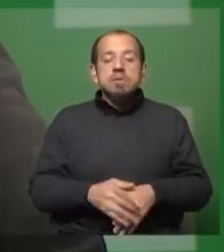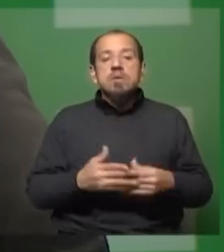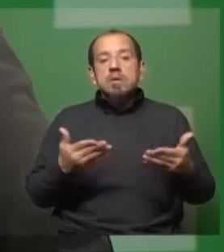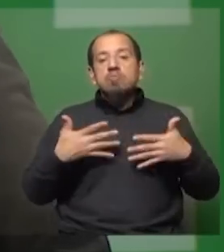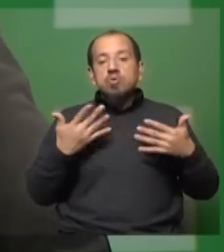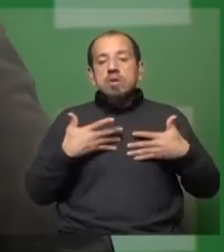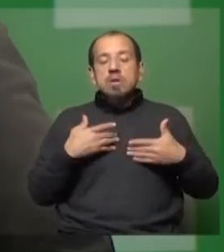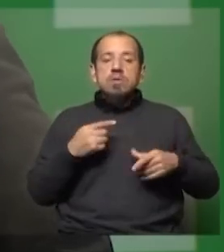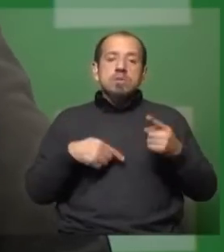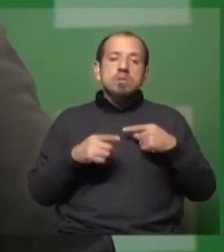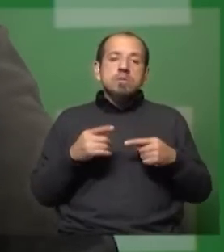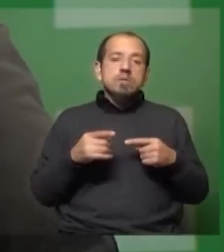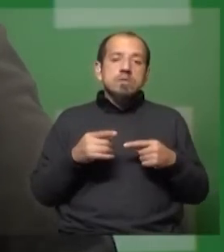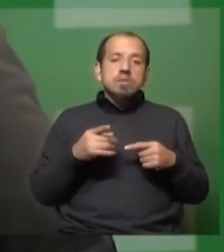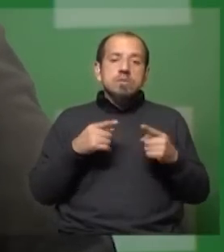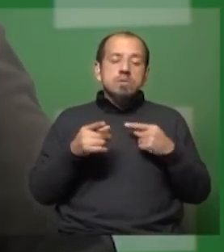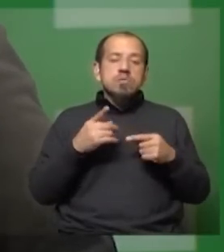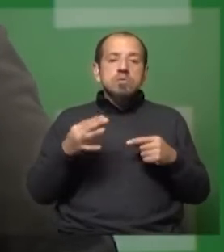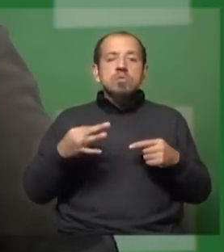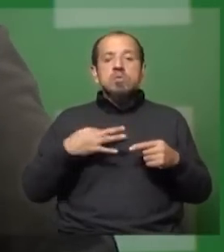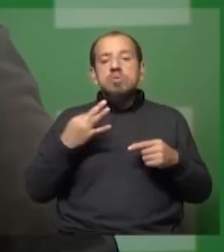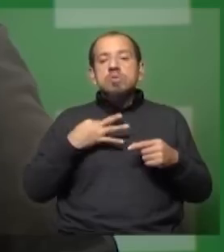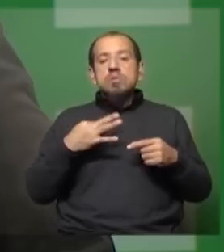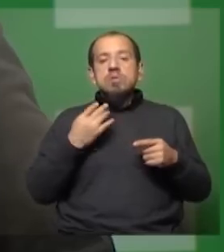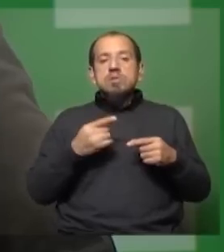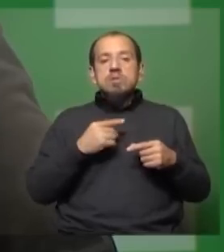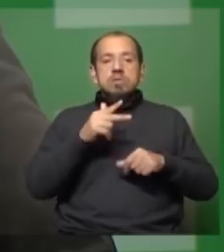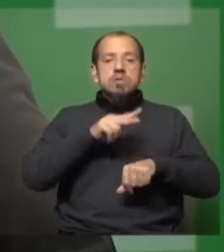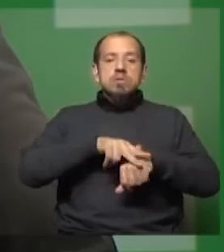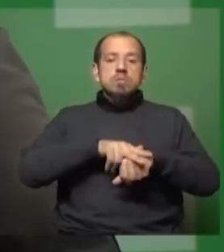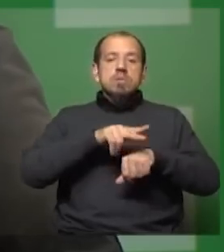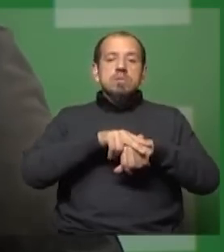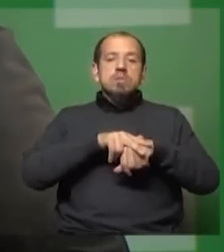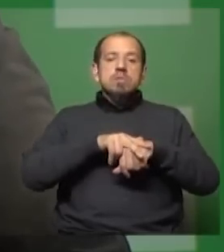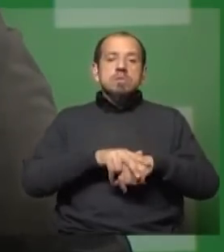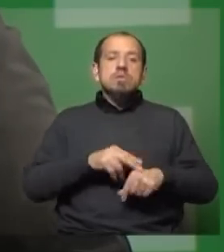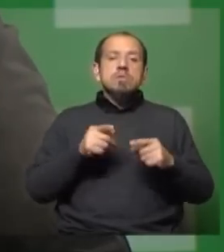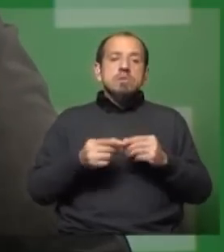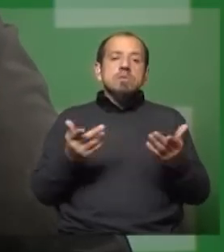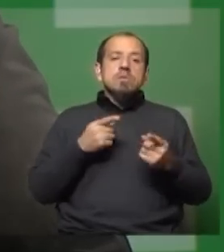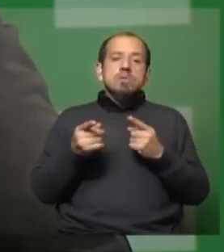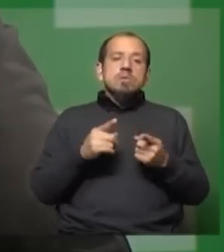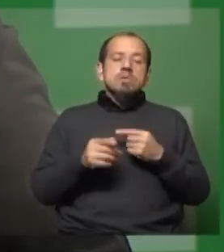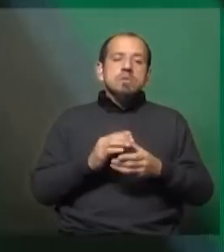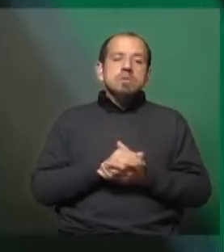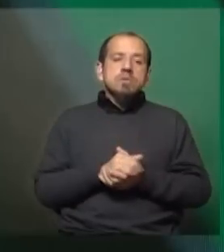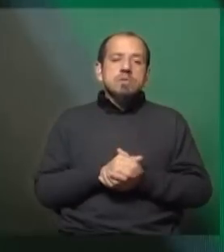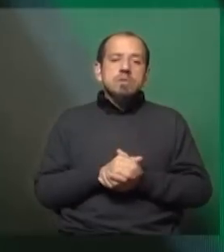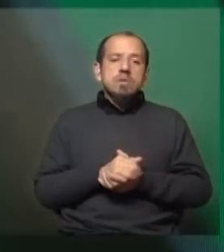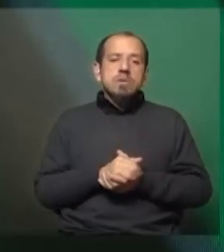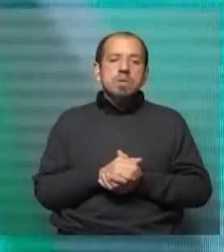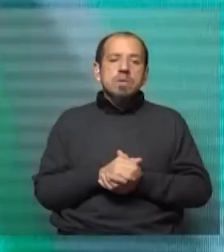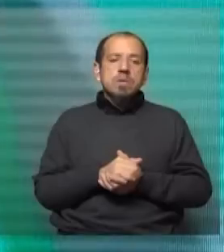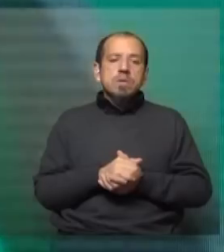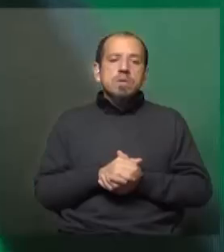no estamos como se decía durante muchos años Que Paraguay era el enano llorón del mercosur estamos a punto de ese puesto Álvaro